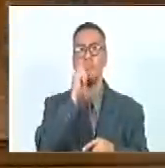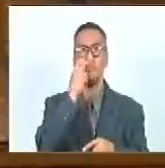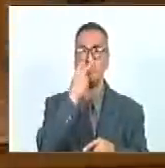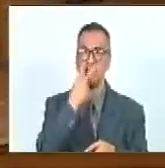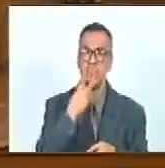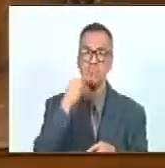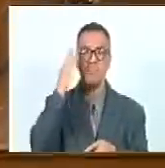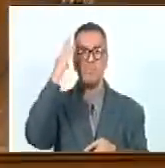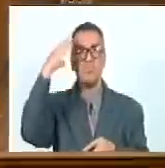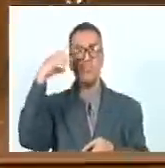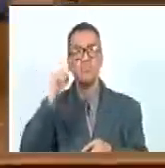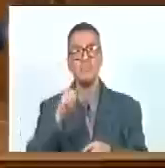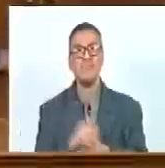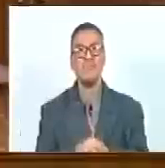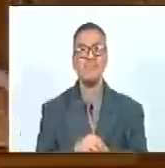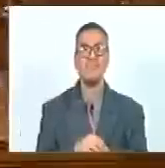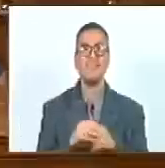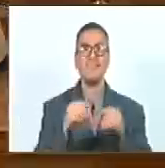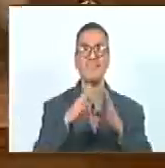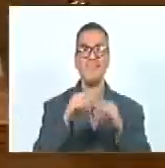soñadores.